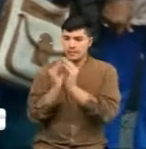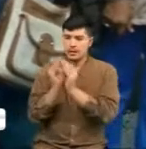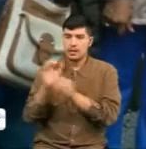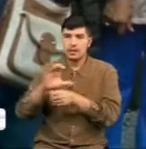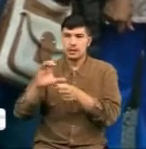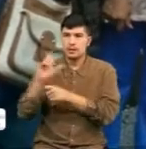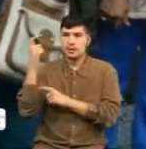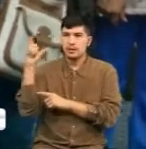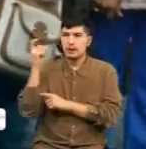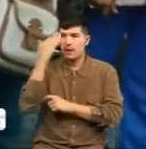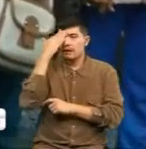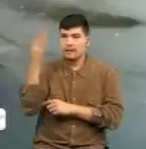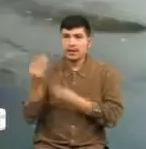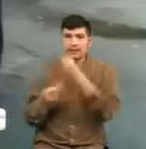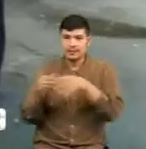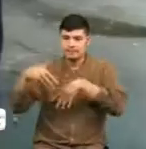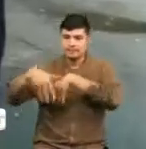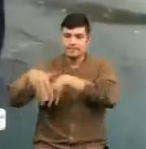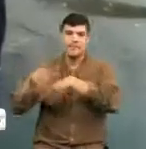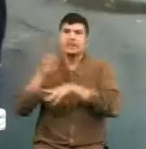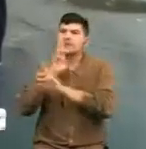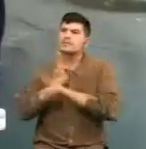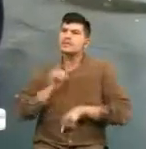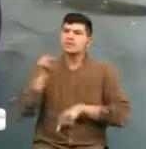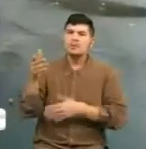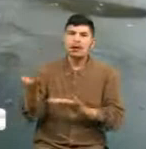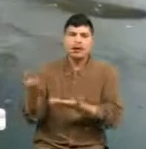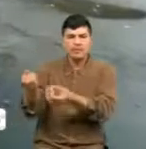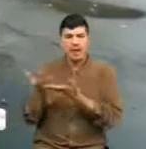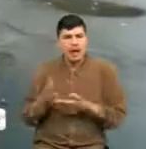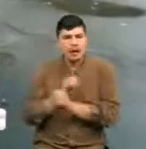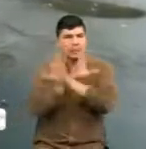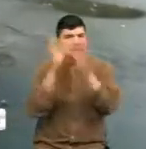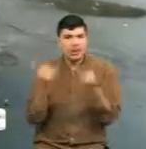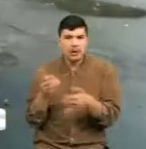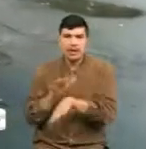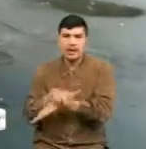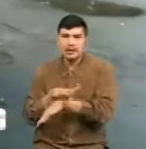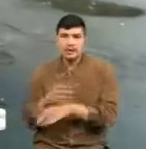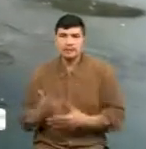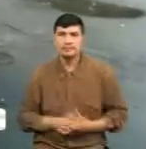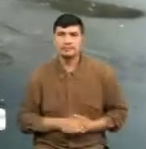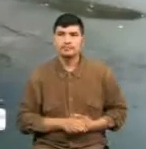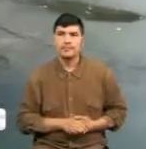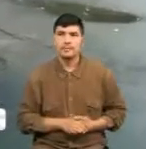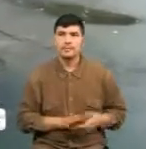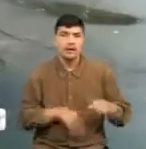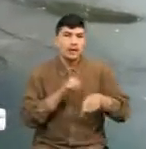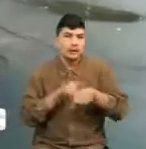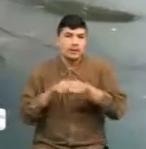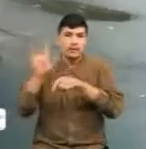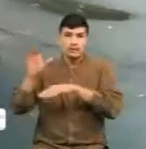Cúcuta, de enfrente donde se está realizando este plantón, ¿qué respuesta les ha dado? ¿Les han dicho algo en la mañana y en la tarde de hoy? En estos momentos recibí un mensaje